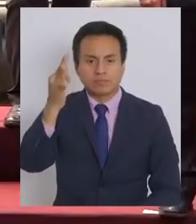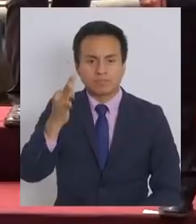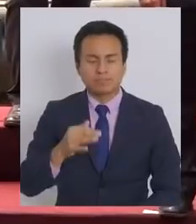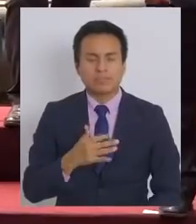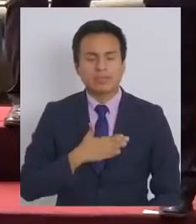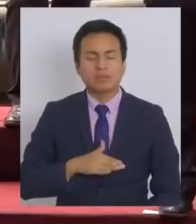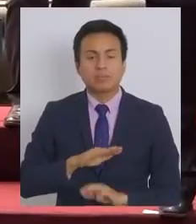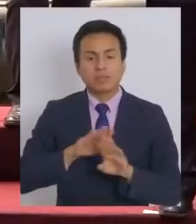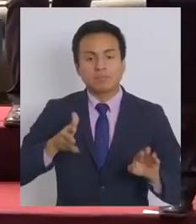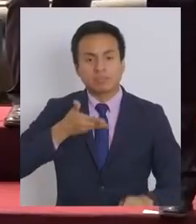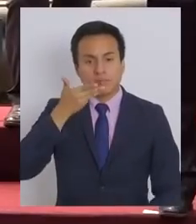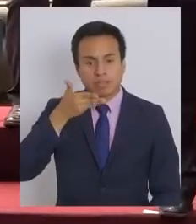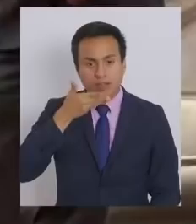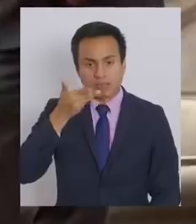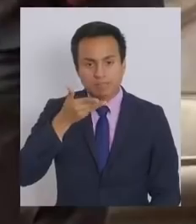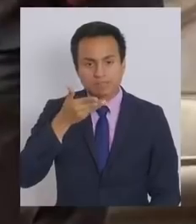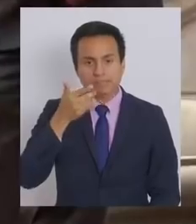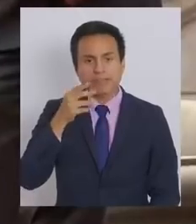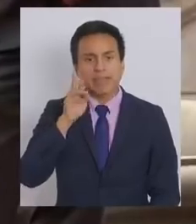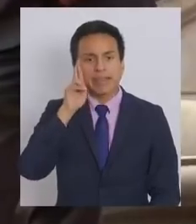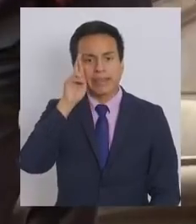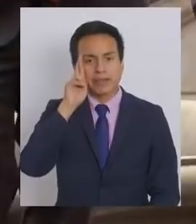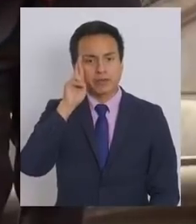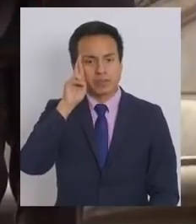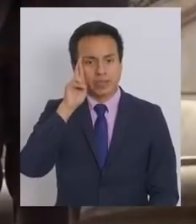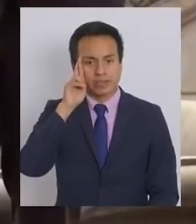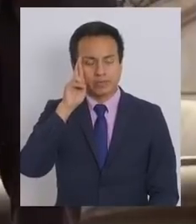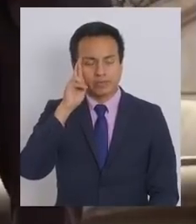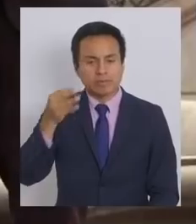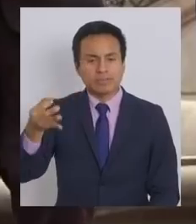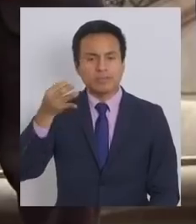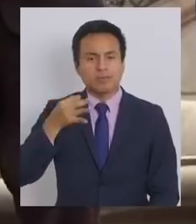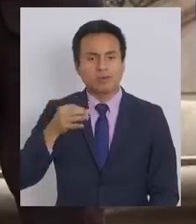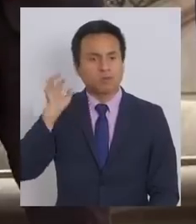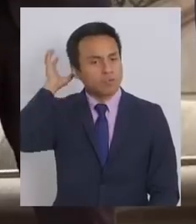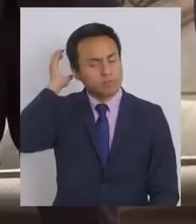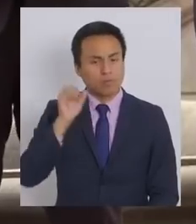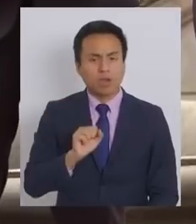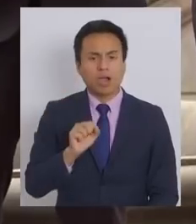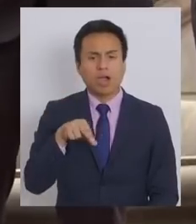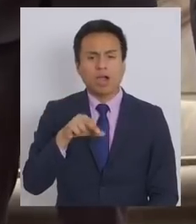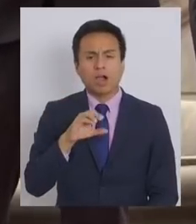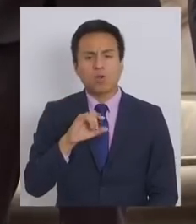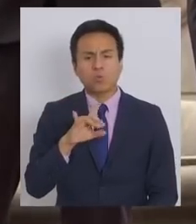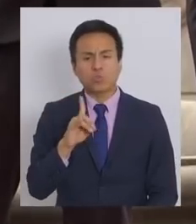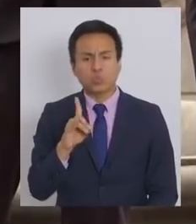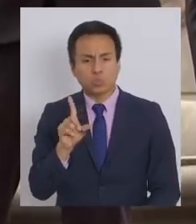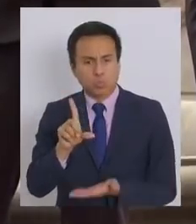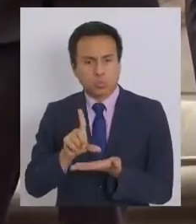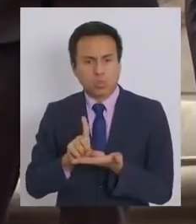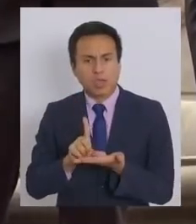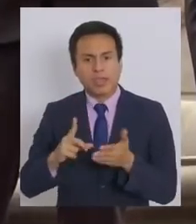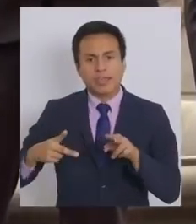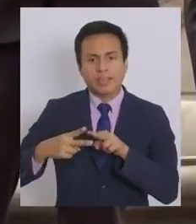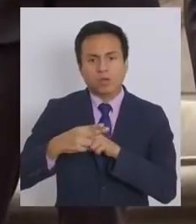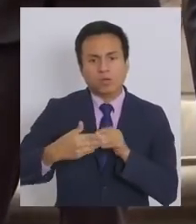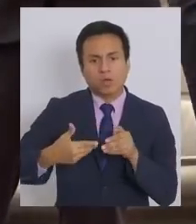Quiero terminar estas palabras recordando lo que dijo el obispo de Ancud cuando se